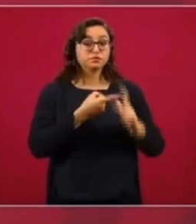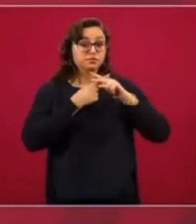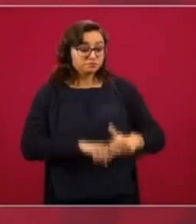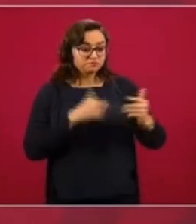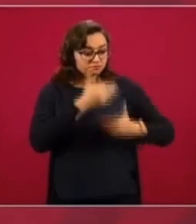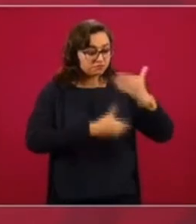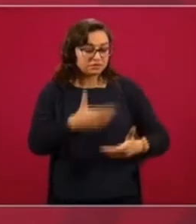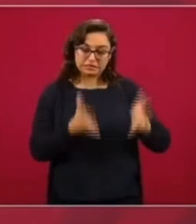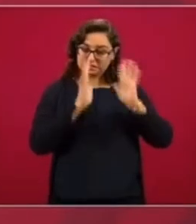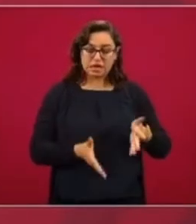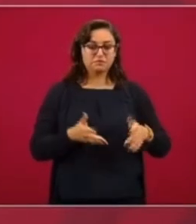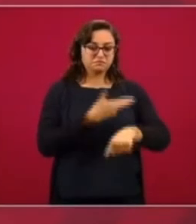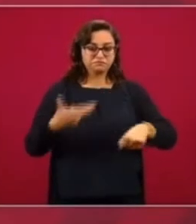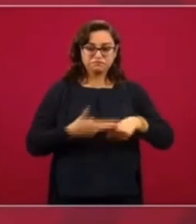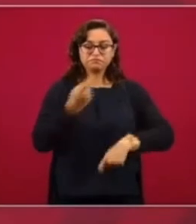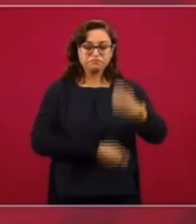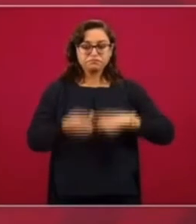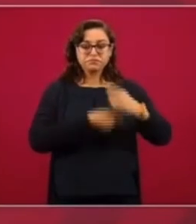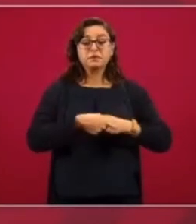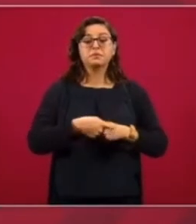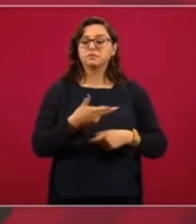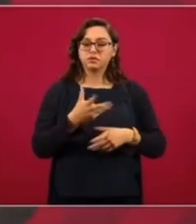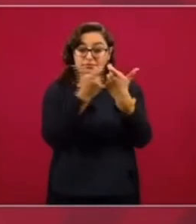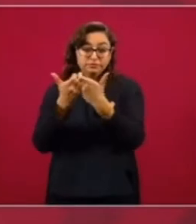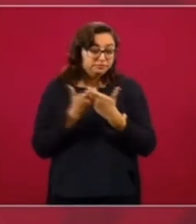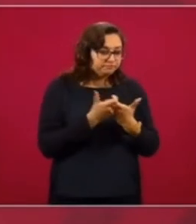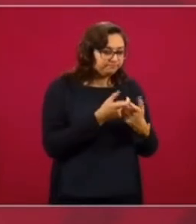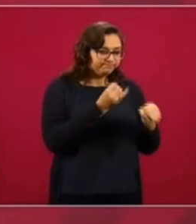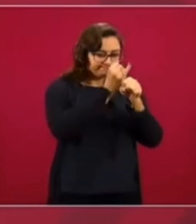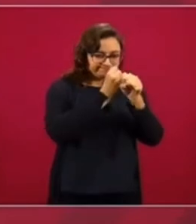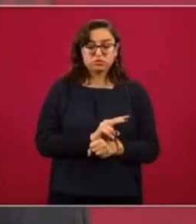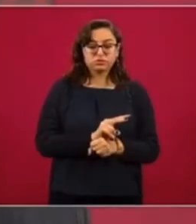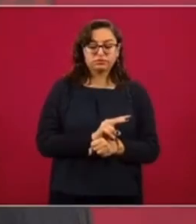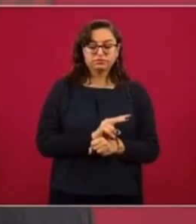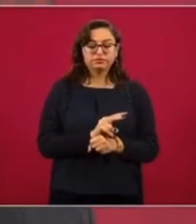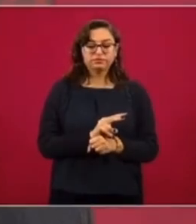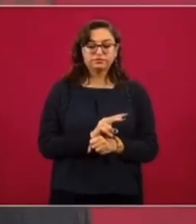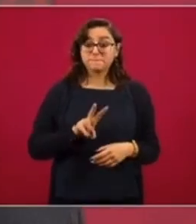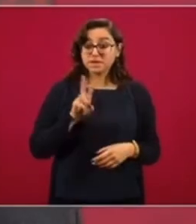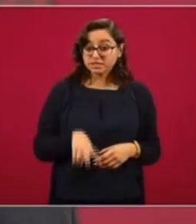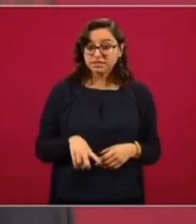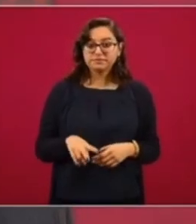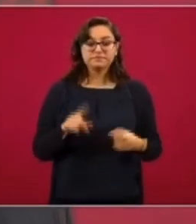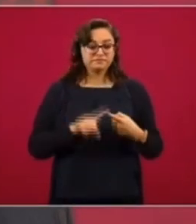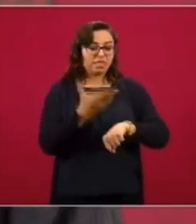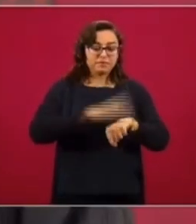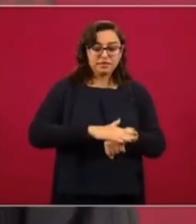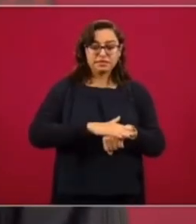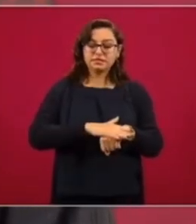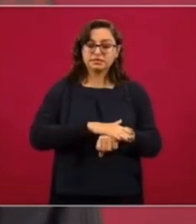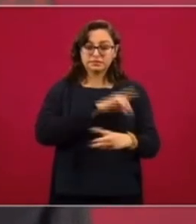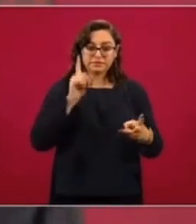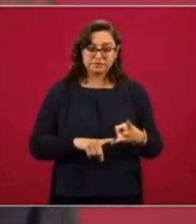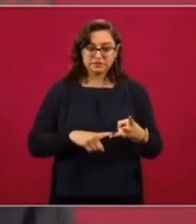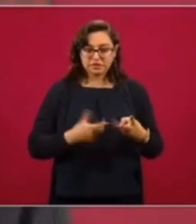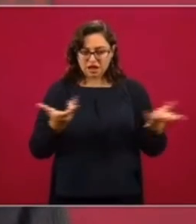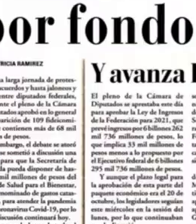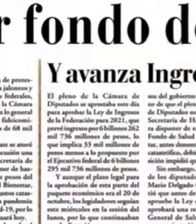ya trámites para llevar a cabo auditoría financiera, administrativa,